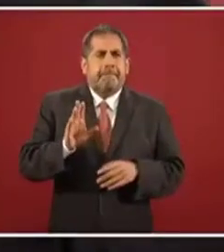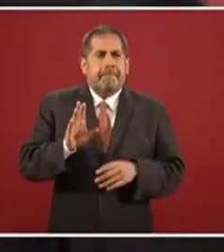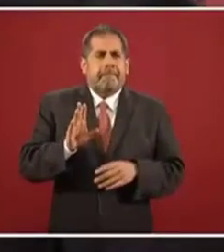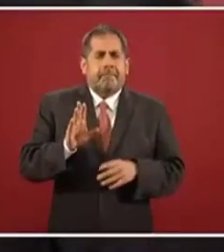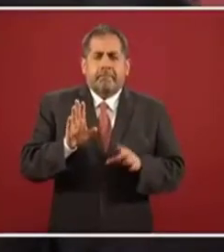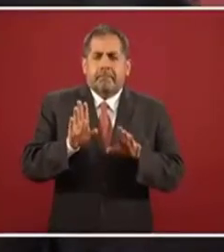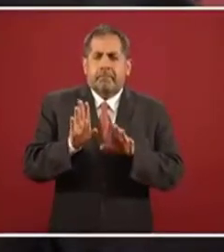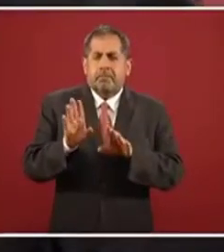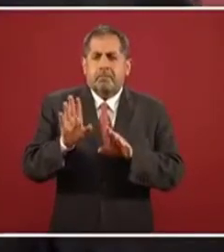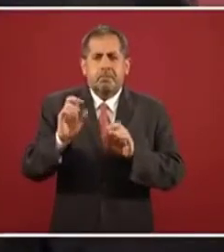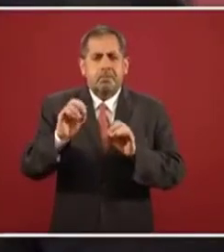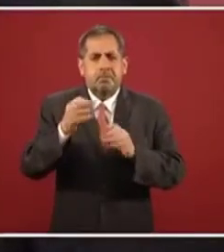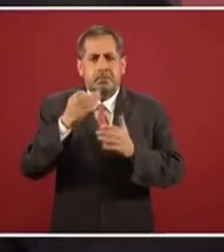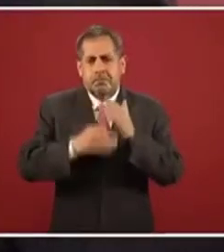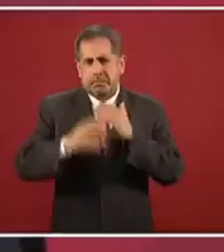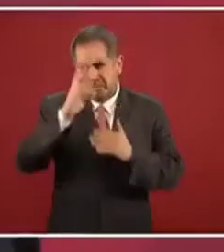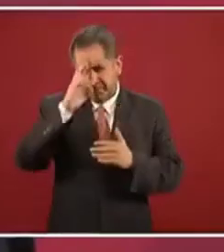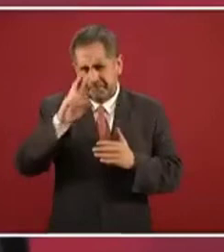vulnerar